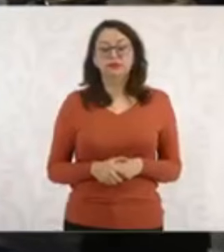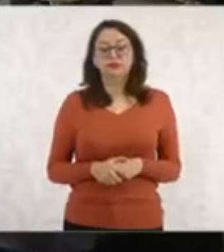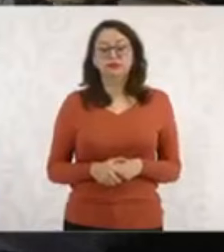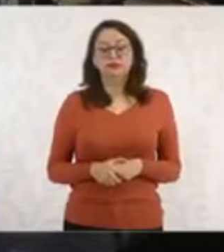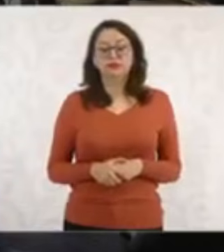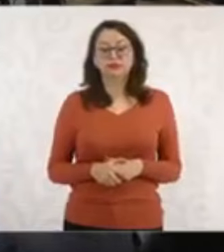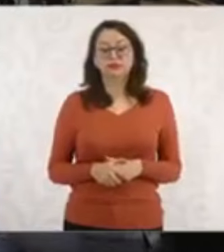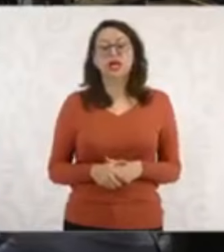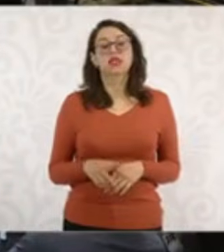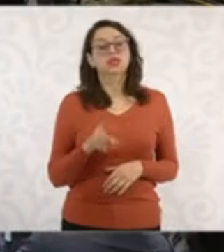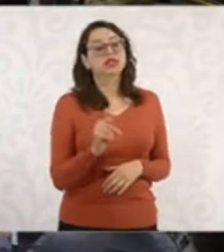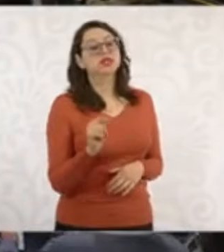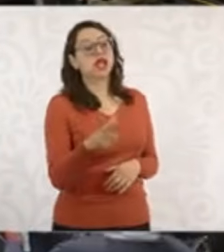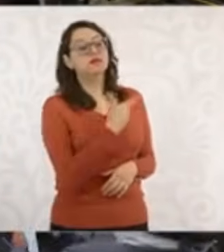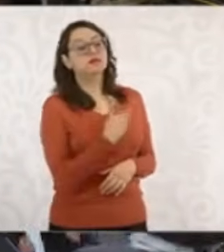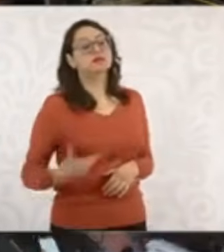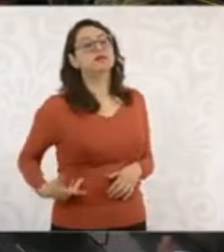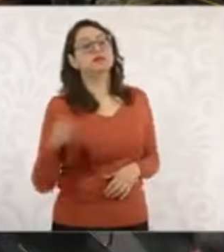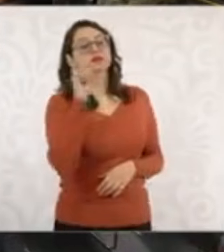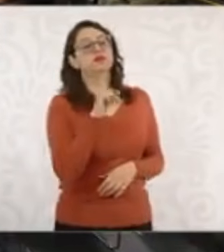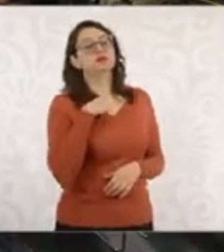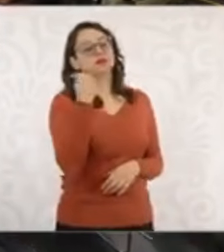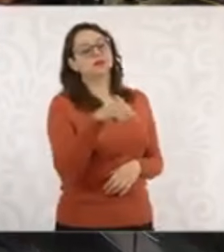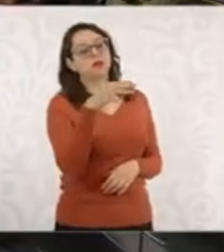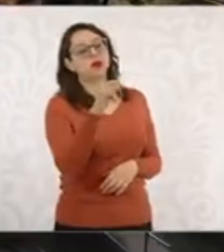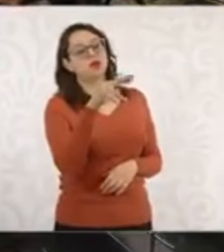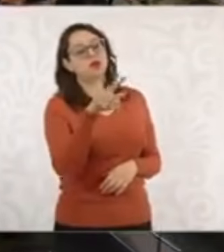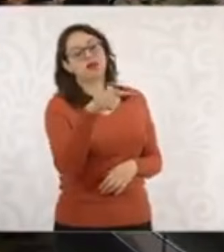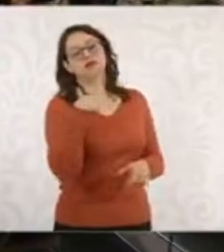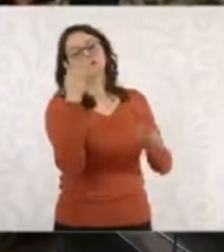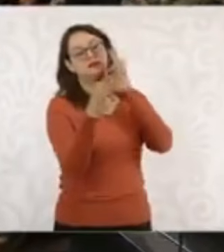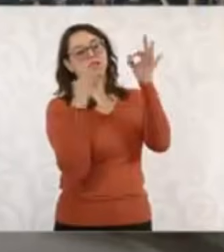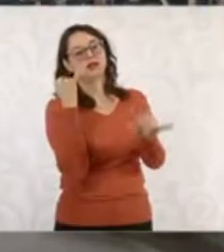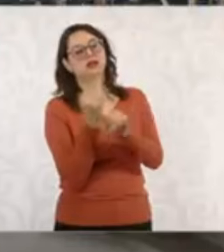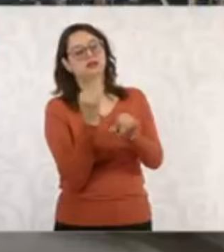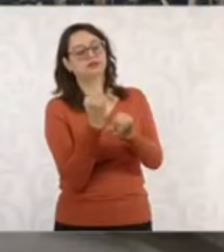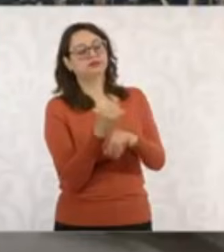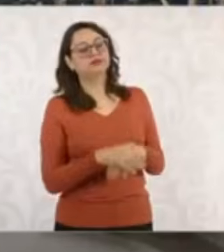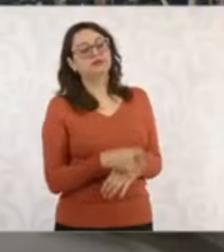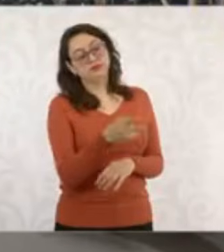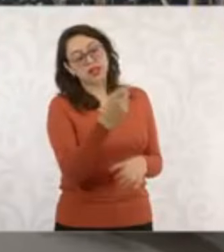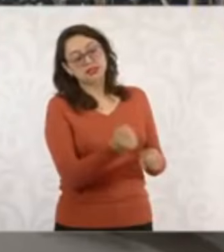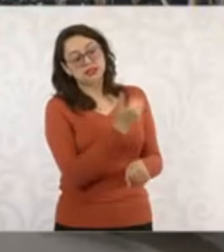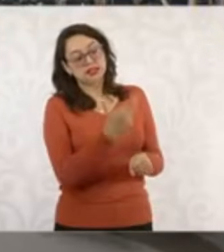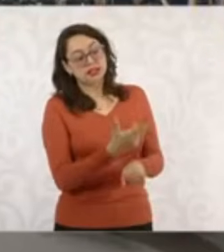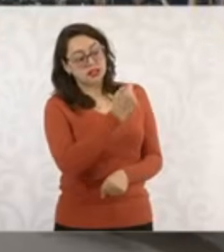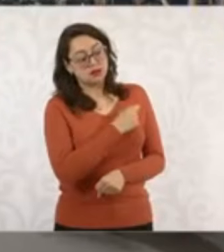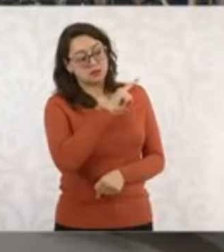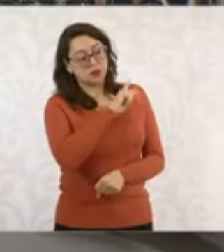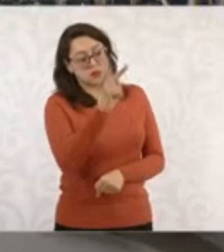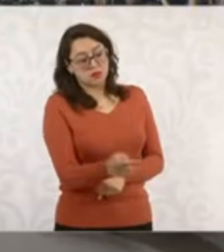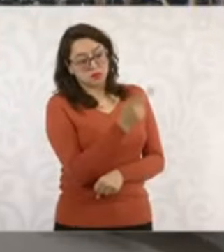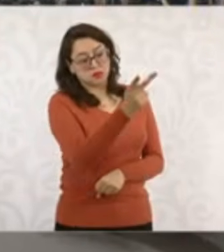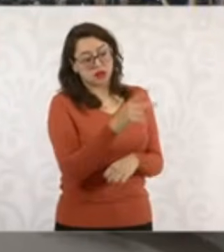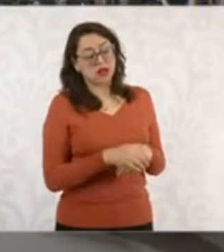¿Qué tal, Presidenta? Buenos días. Manuel Galeazzi Ramírez, de Cilinea y El Político en las Redes. Preguntarle, si me lo permite, al Secretario de Salud, qué inversiones